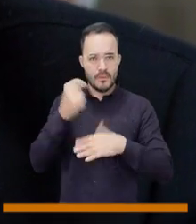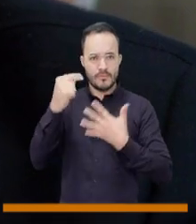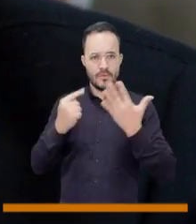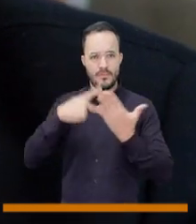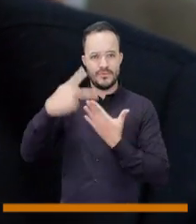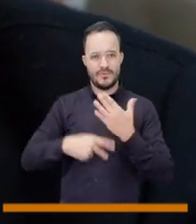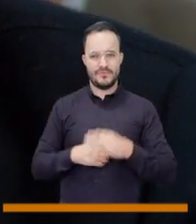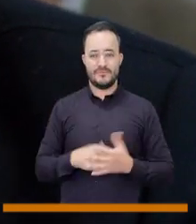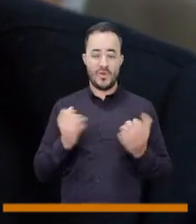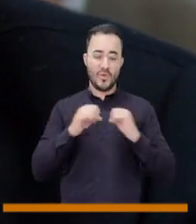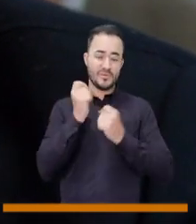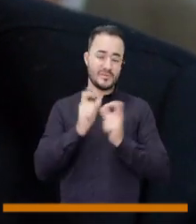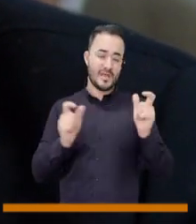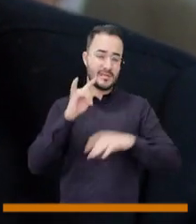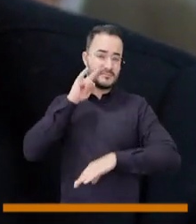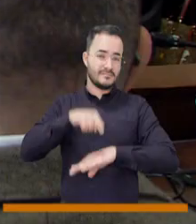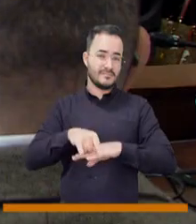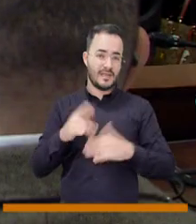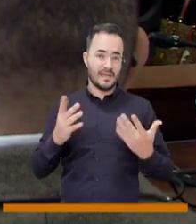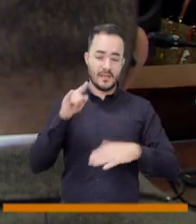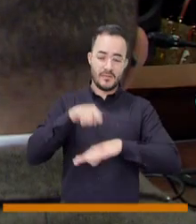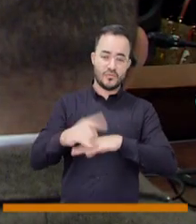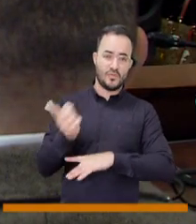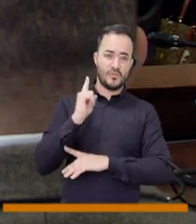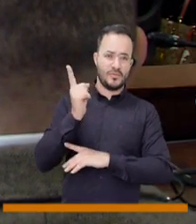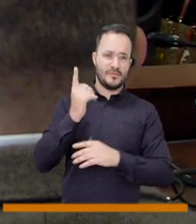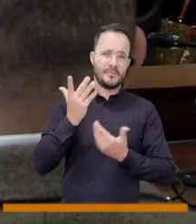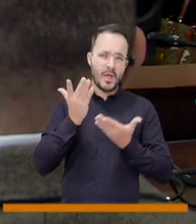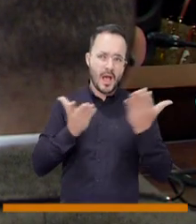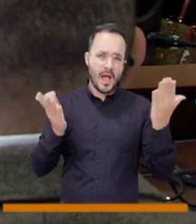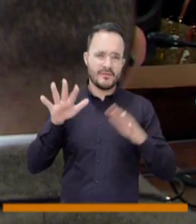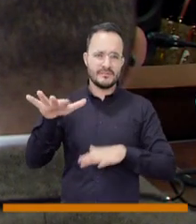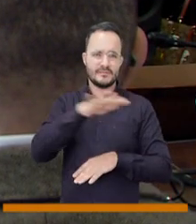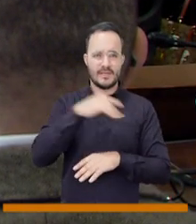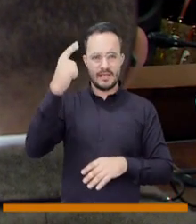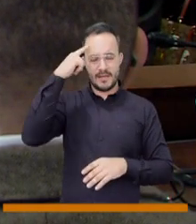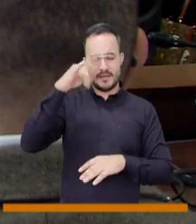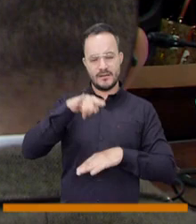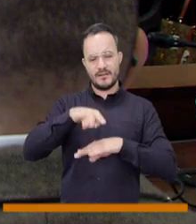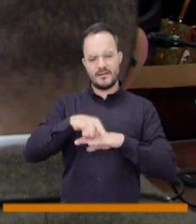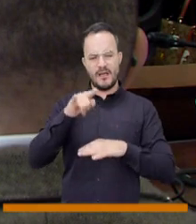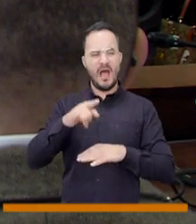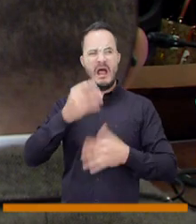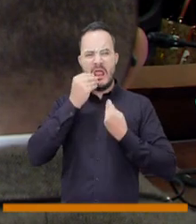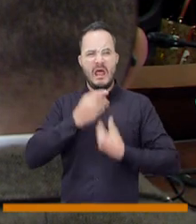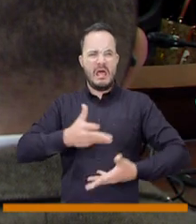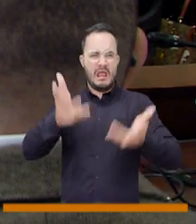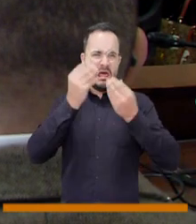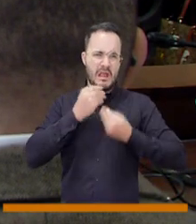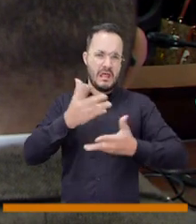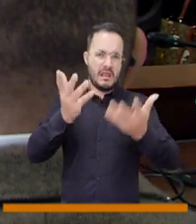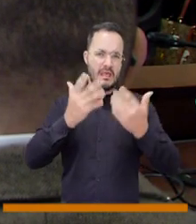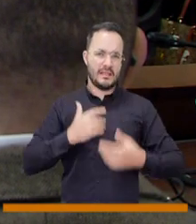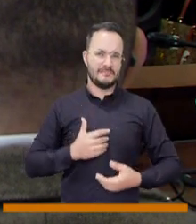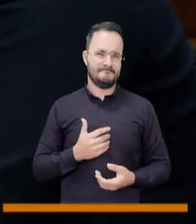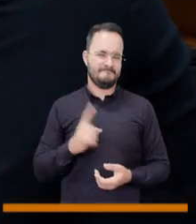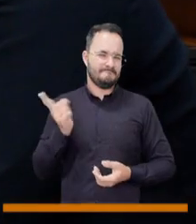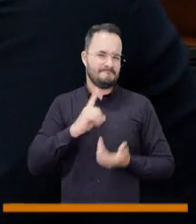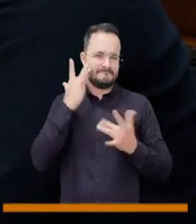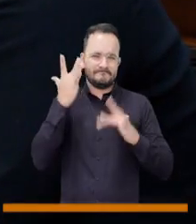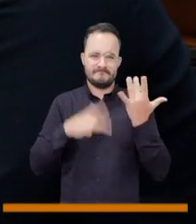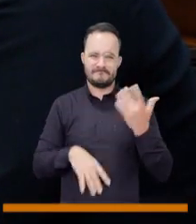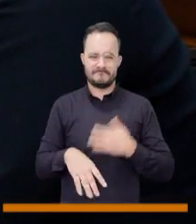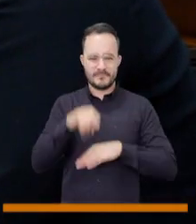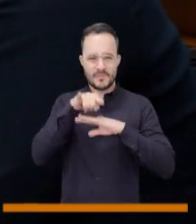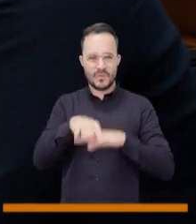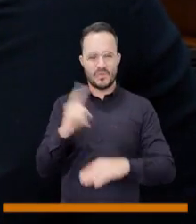De hecho, la labor de los concejales es hacer control político. Solo que para unas personas el control político es insultar a los otros. Ese no es el control